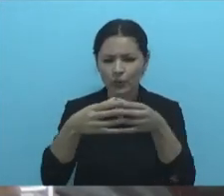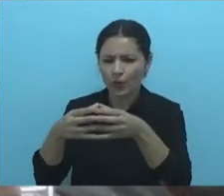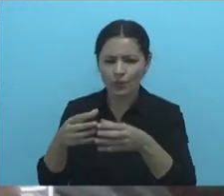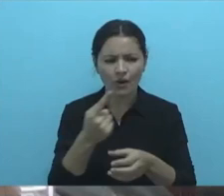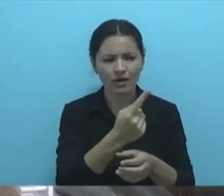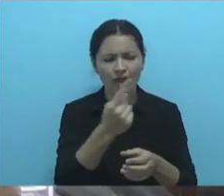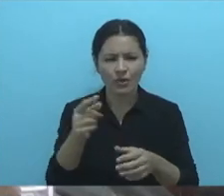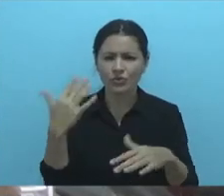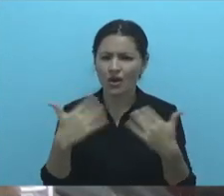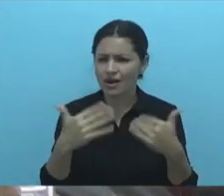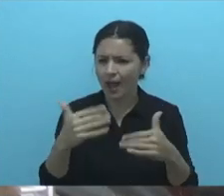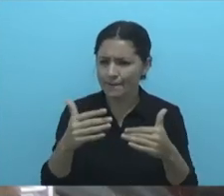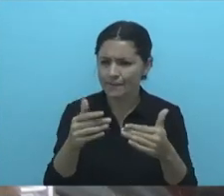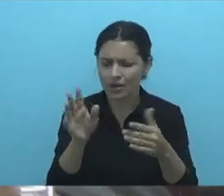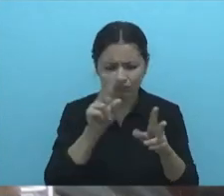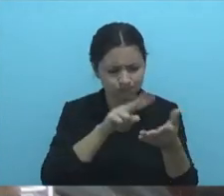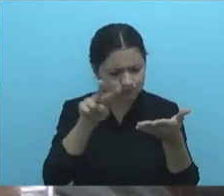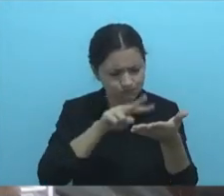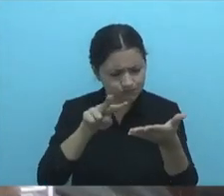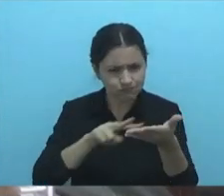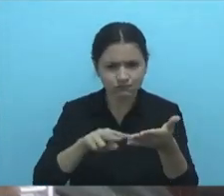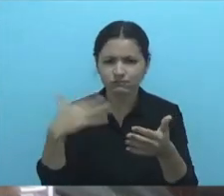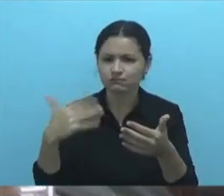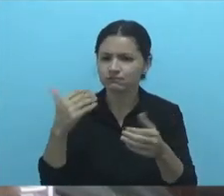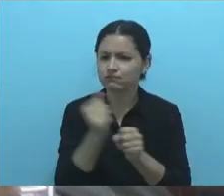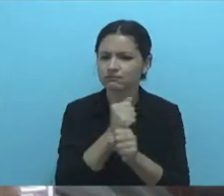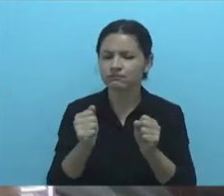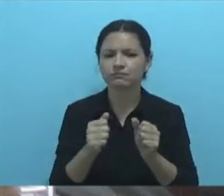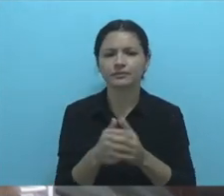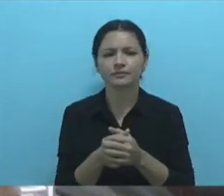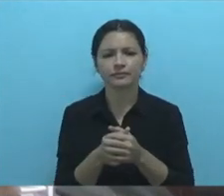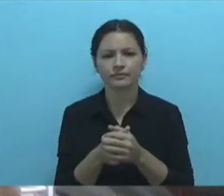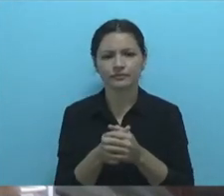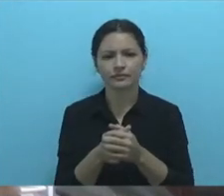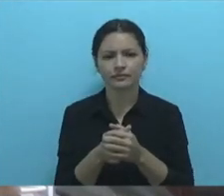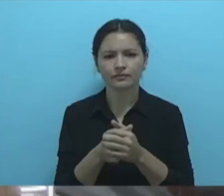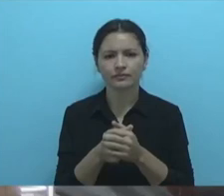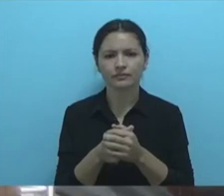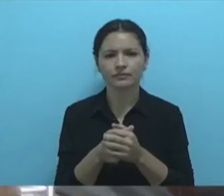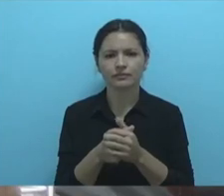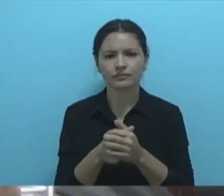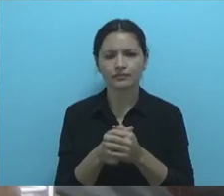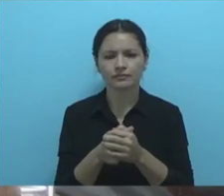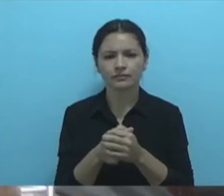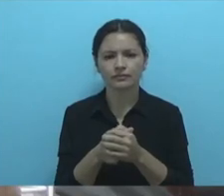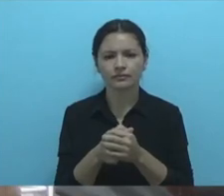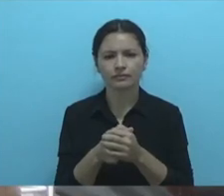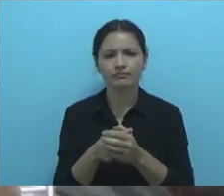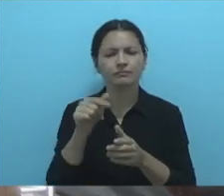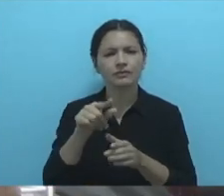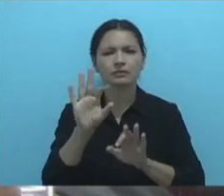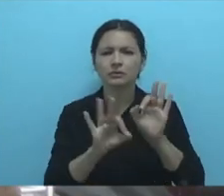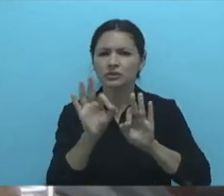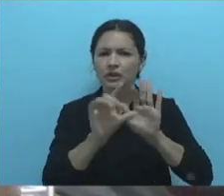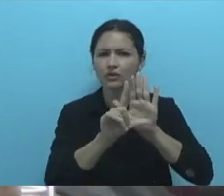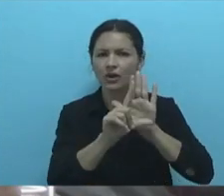el rápido tránsito porque hay muchos están sorprendidos de que nosotros estemos dándole media sanción en el recinto a esta ley y es una ley